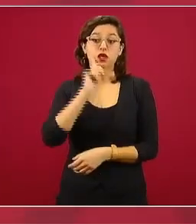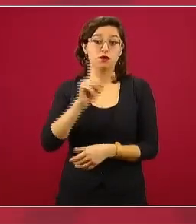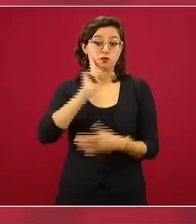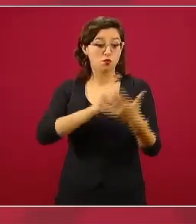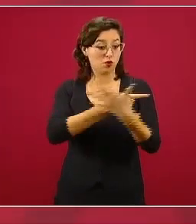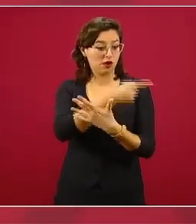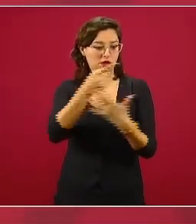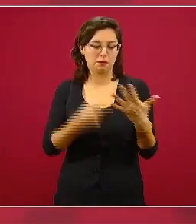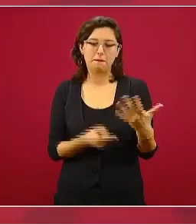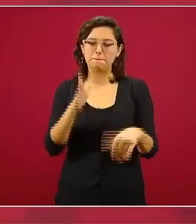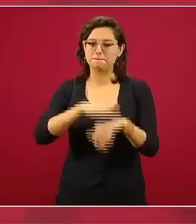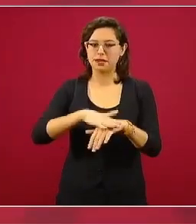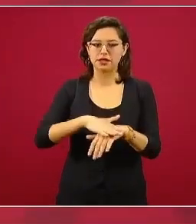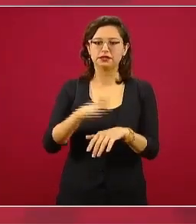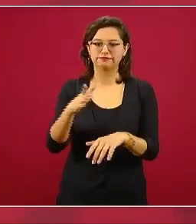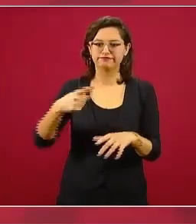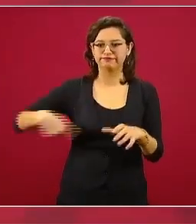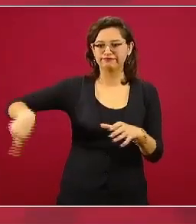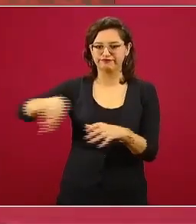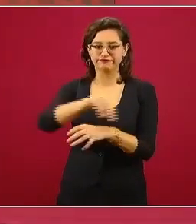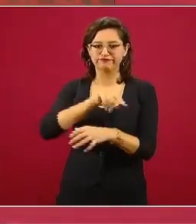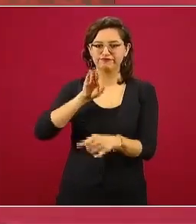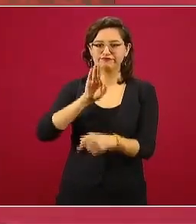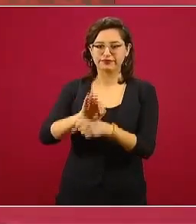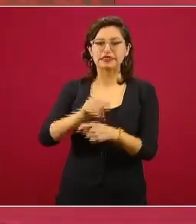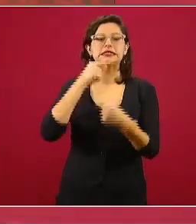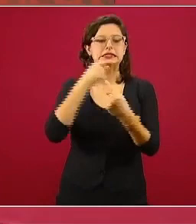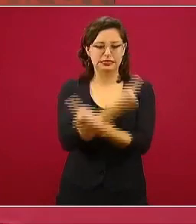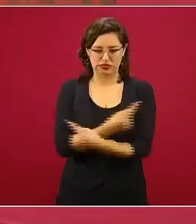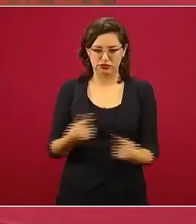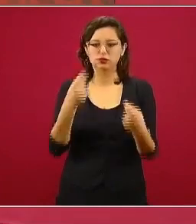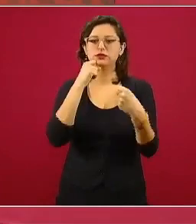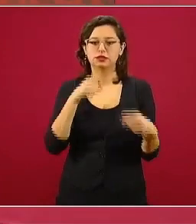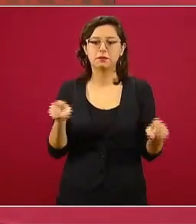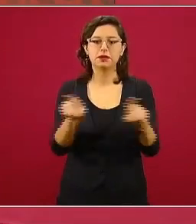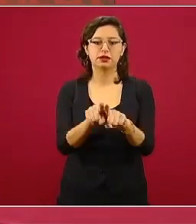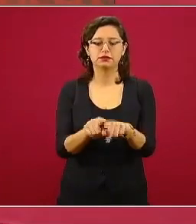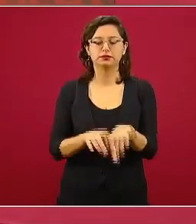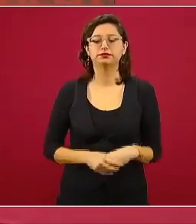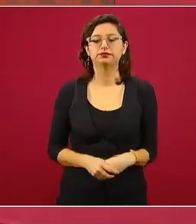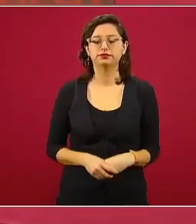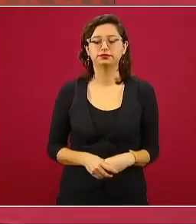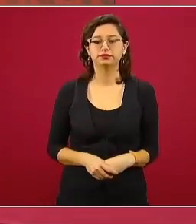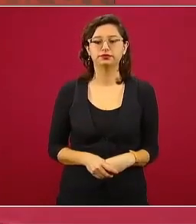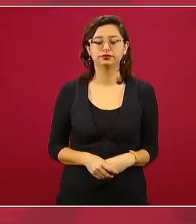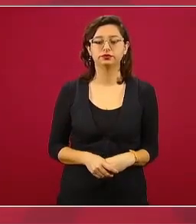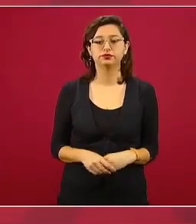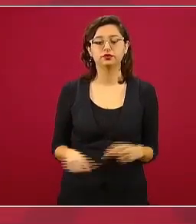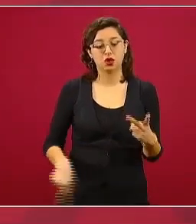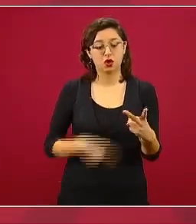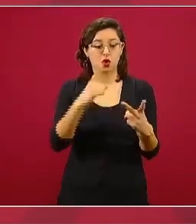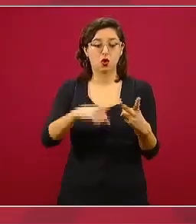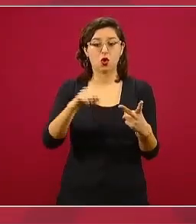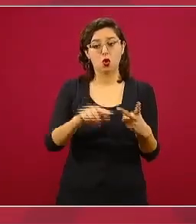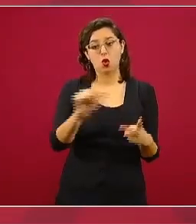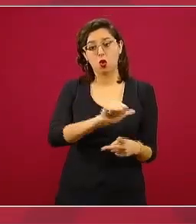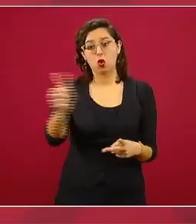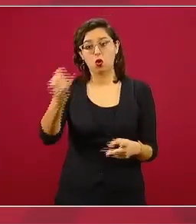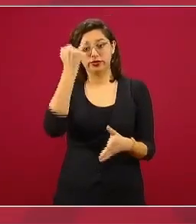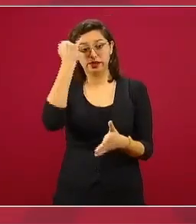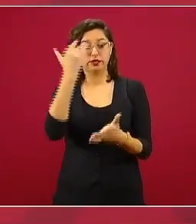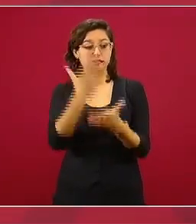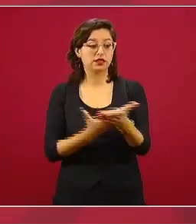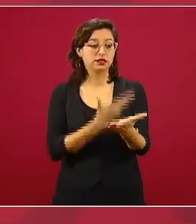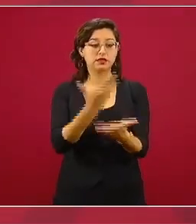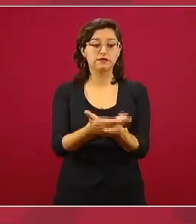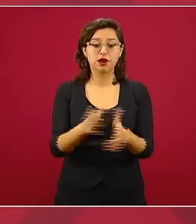situación que estamos viviendo en todo el mundo. Obviamente los niños. Hay otra iniciativa que tiene que ver con las comunidades indígenas en el mundo,